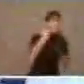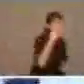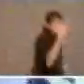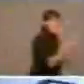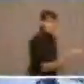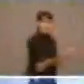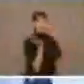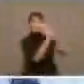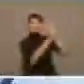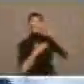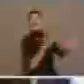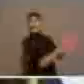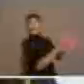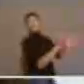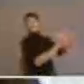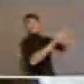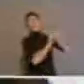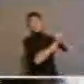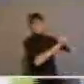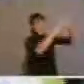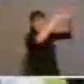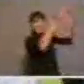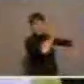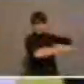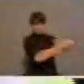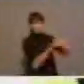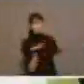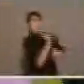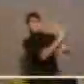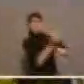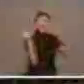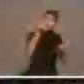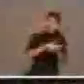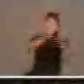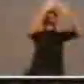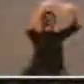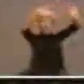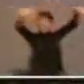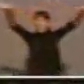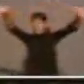Colega, a Toño de la Venta, vuelvo a colgar cartel.